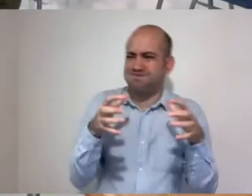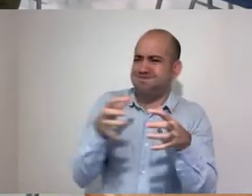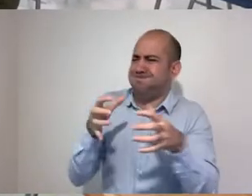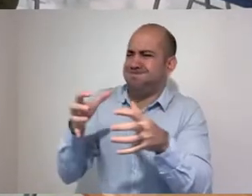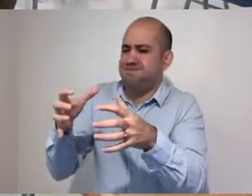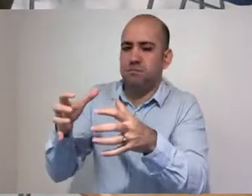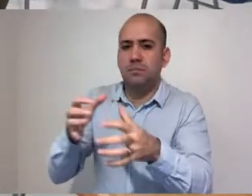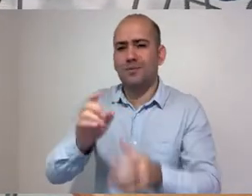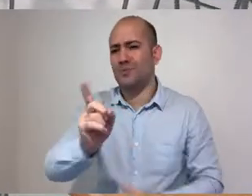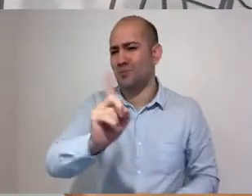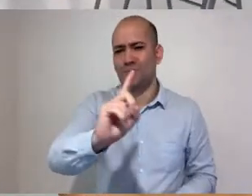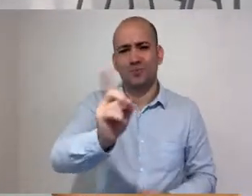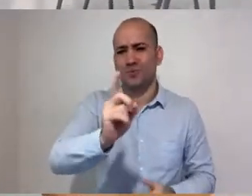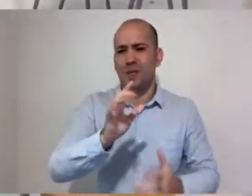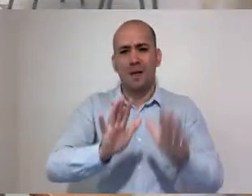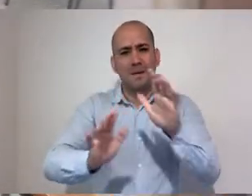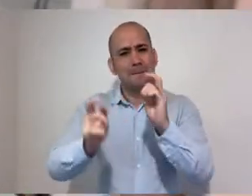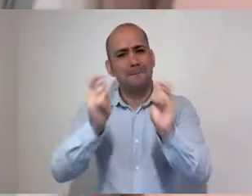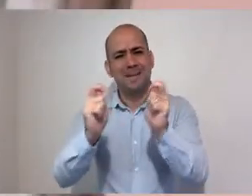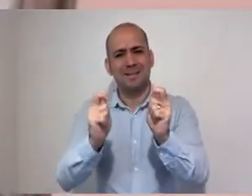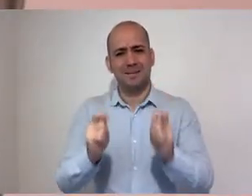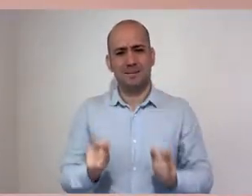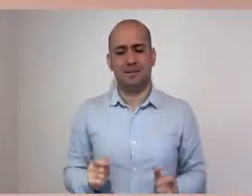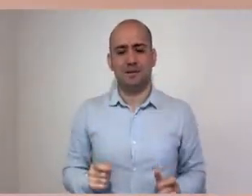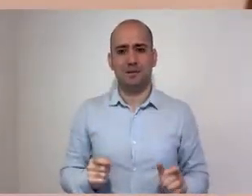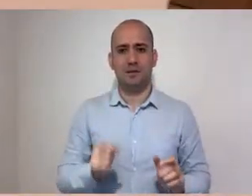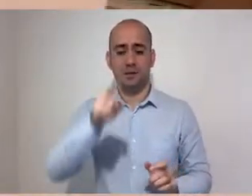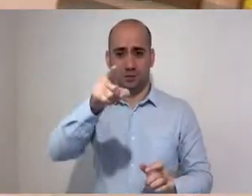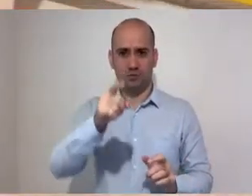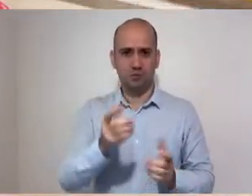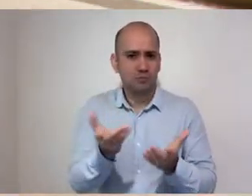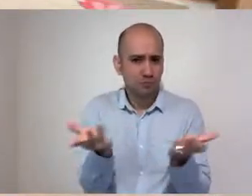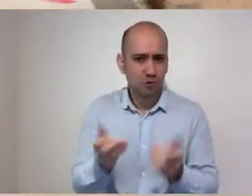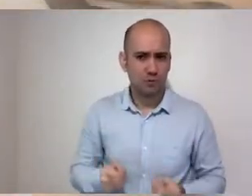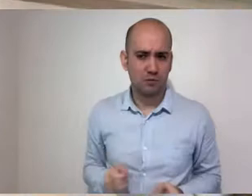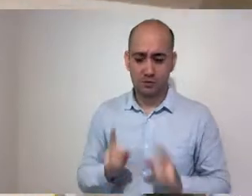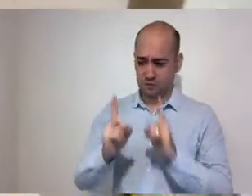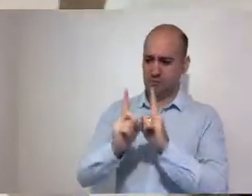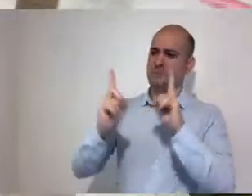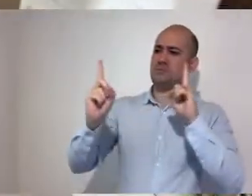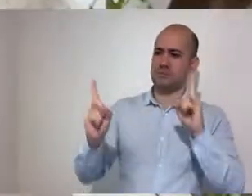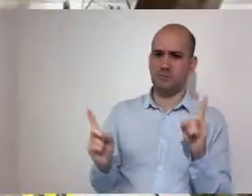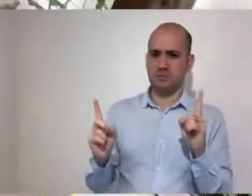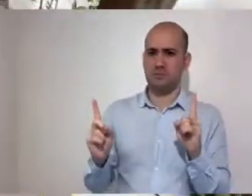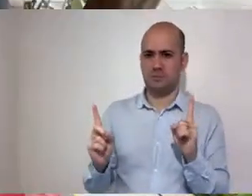clase para evitar la aglomeración en la puerta de salida.